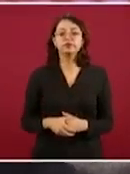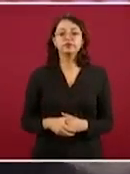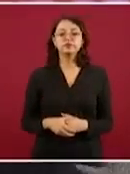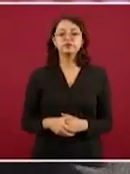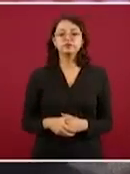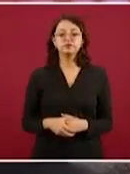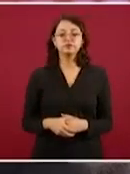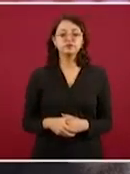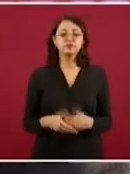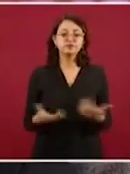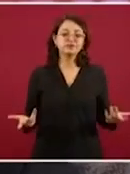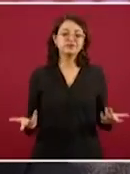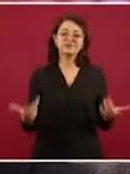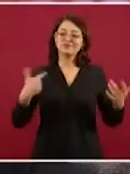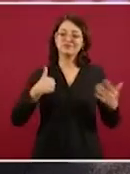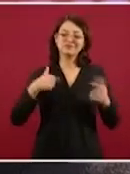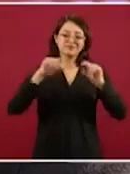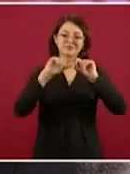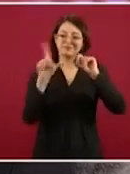Yo he recorrido todo el país,